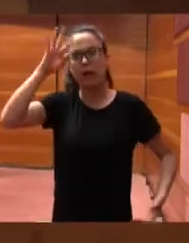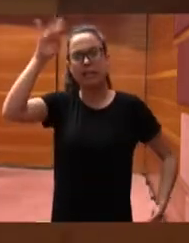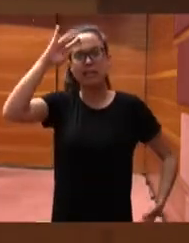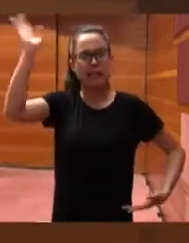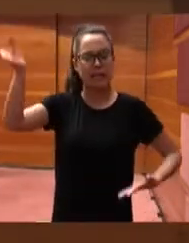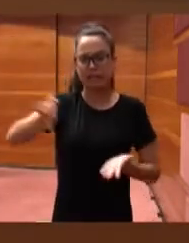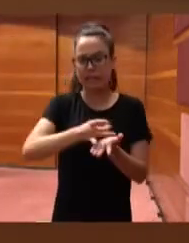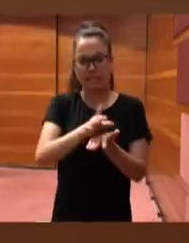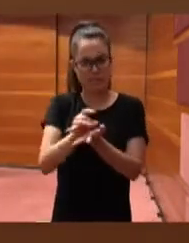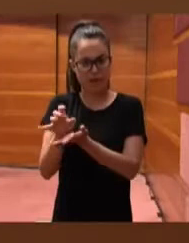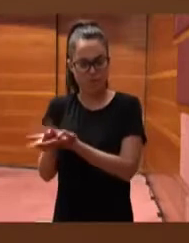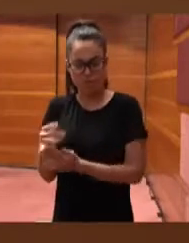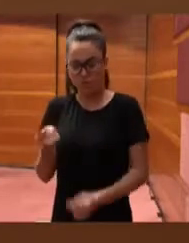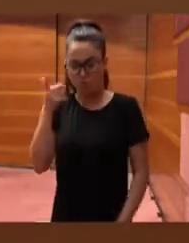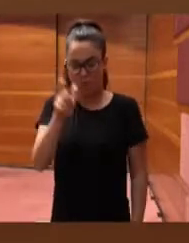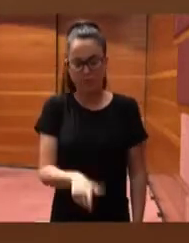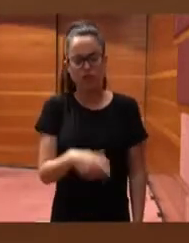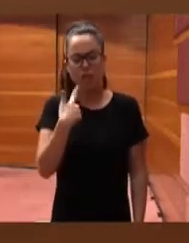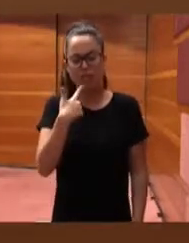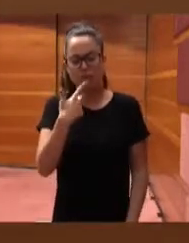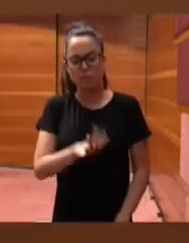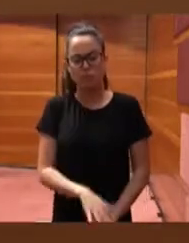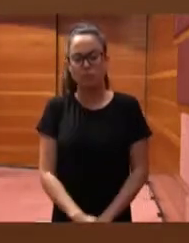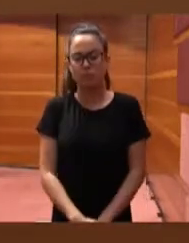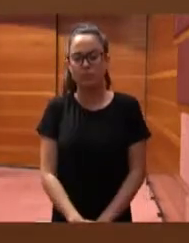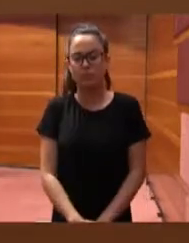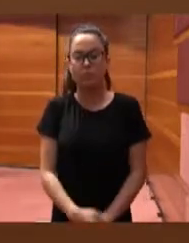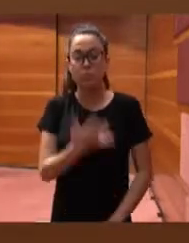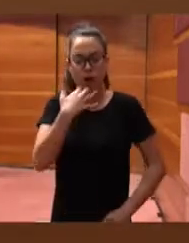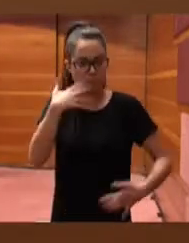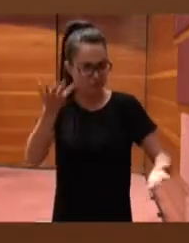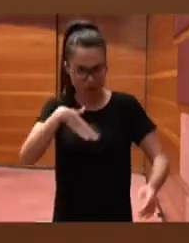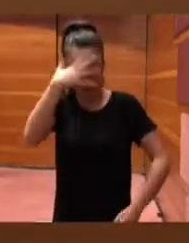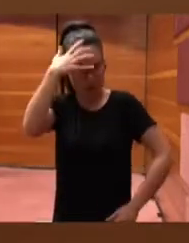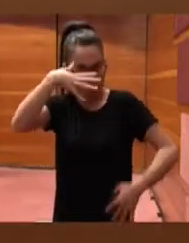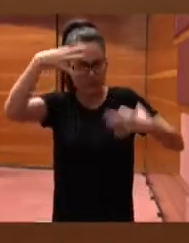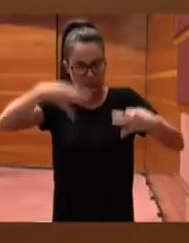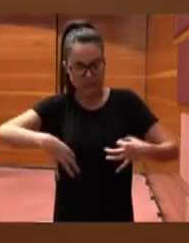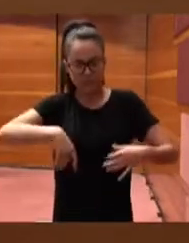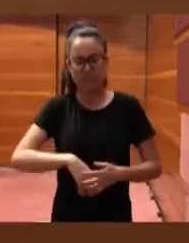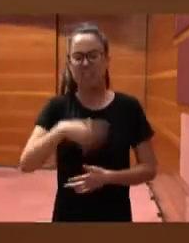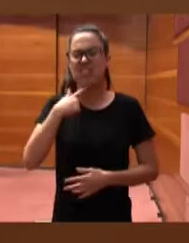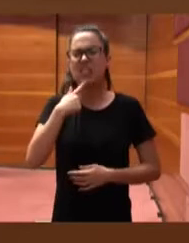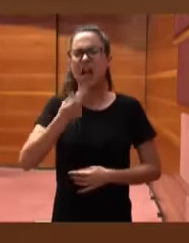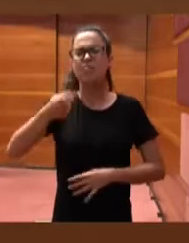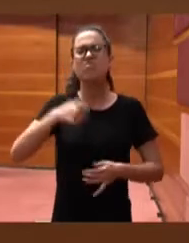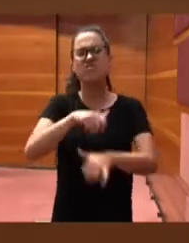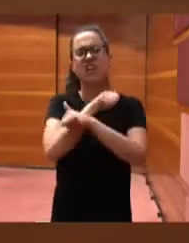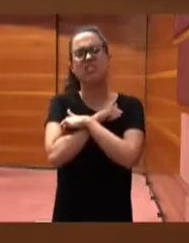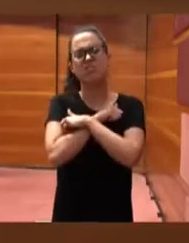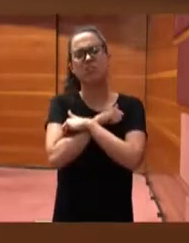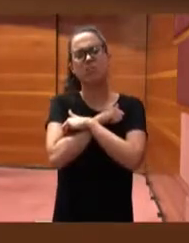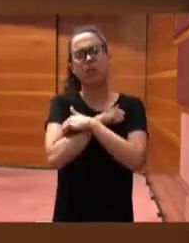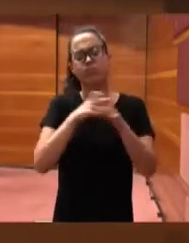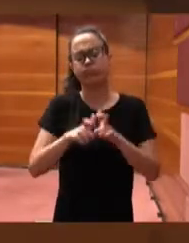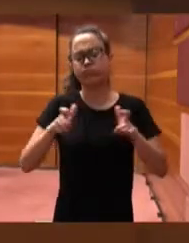ejemplo, ¿no? Y una persona se atrevió a decir, pues, por ejemplo, no me acuerdo el caso exacto, ha aumentado el desempleo. Y dijo otro, no,